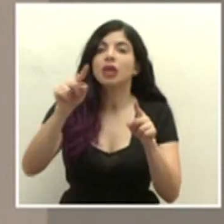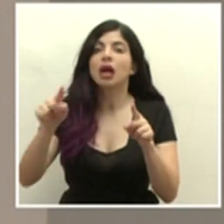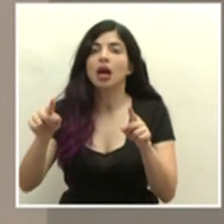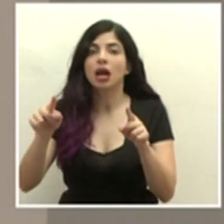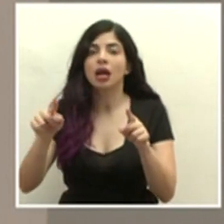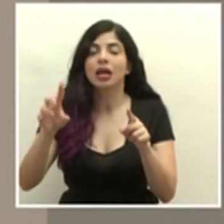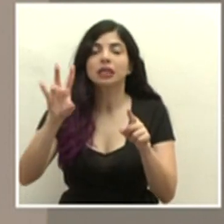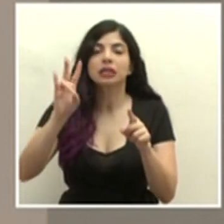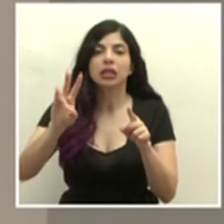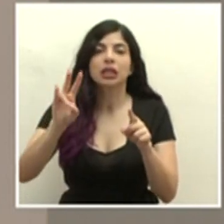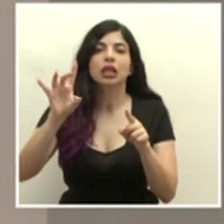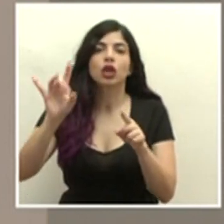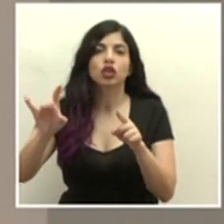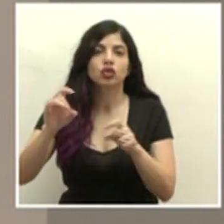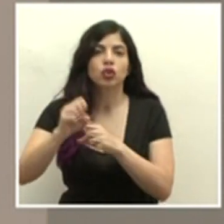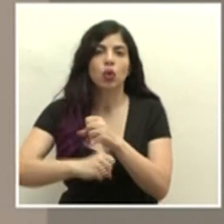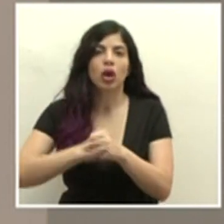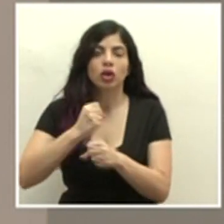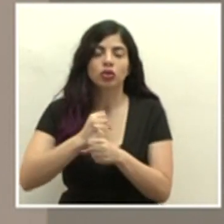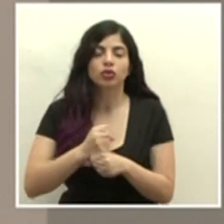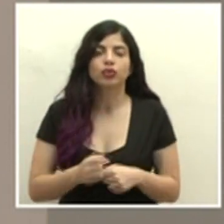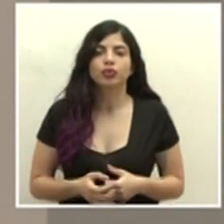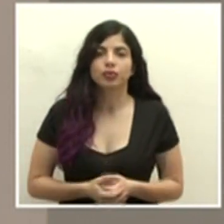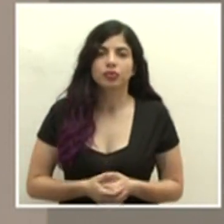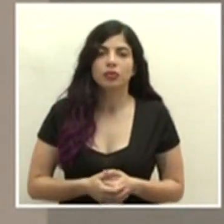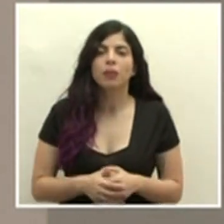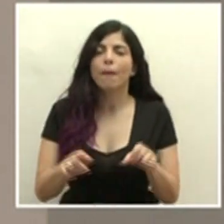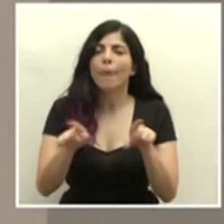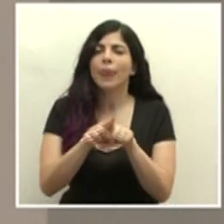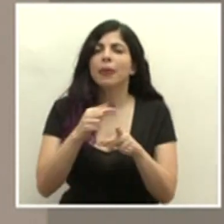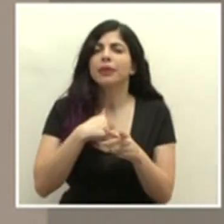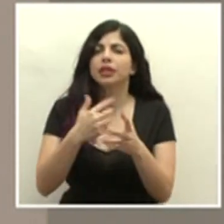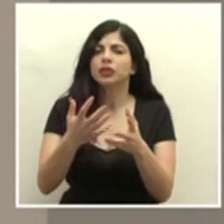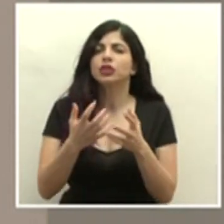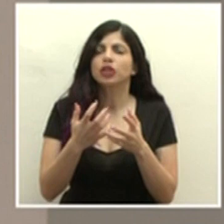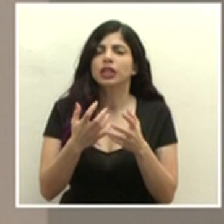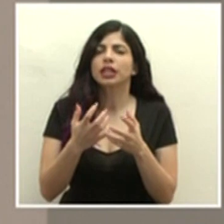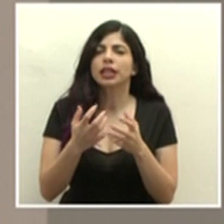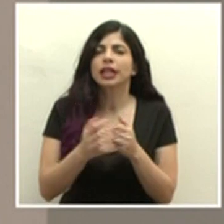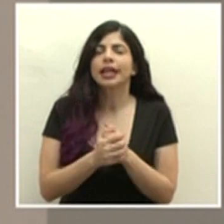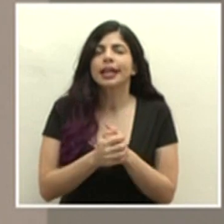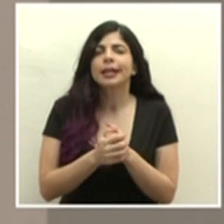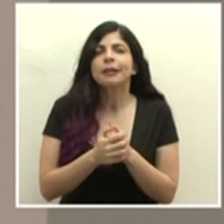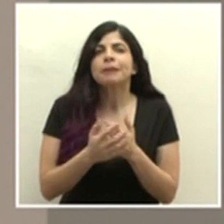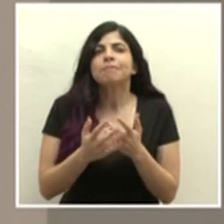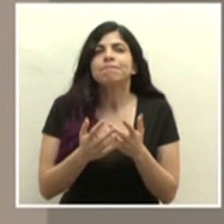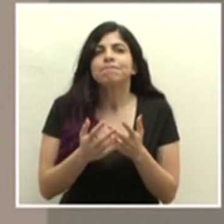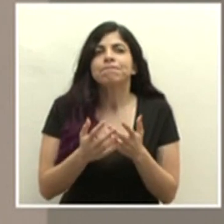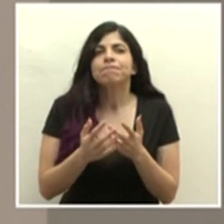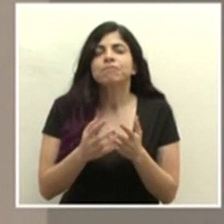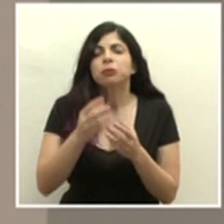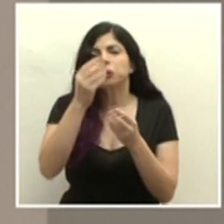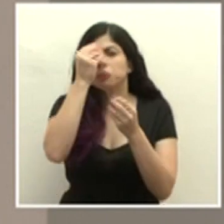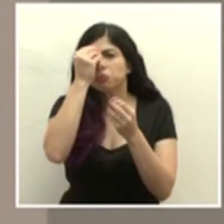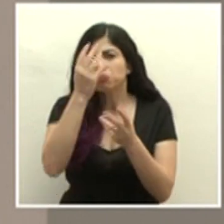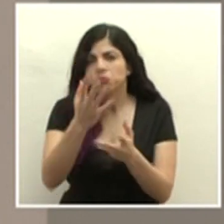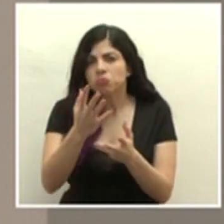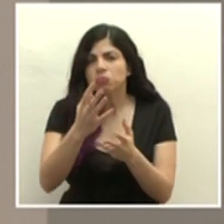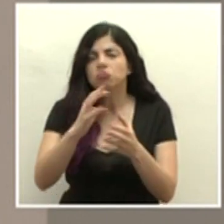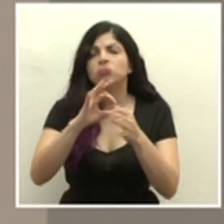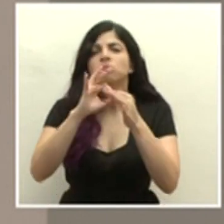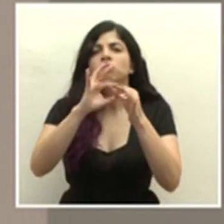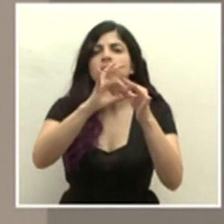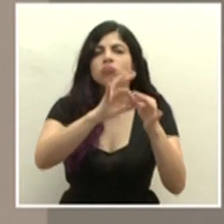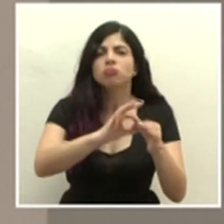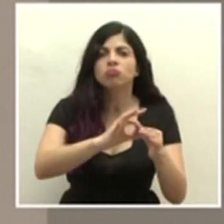los 78 años. También quería hacer una indicación con